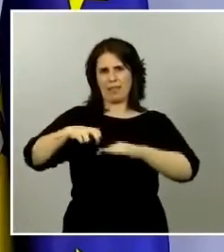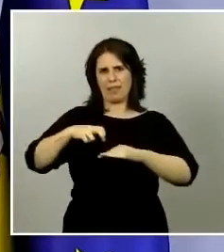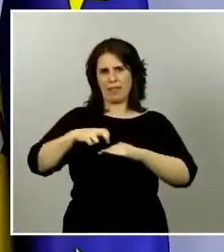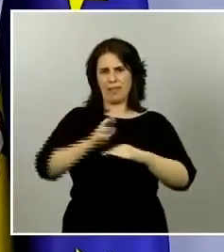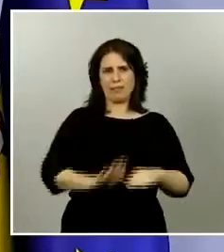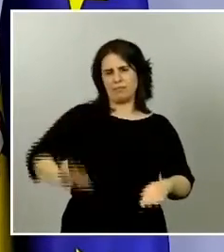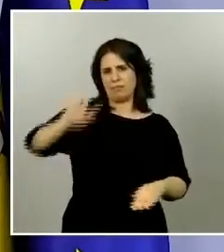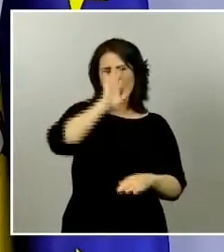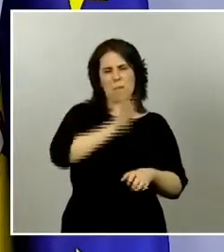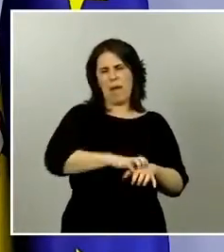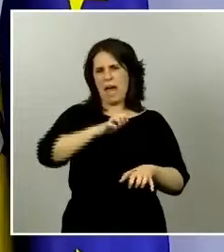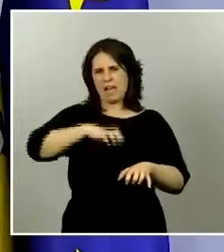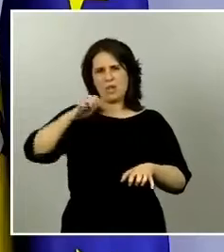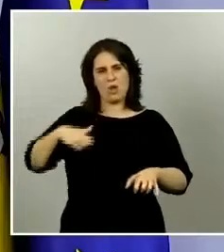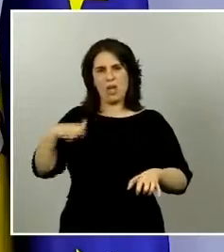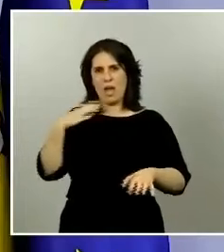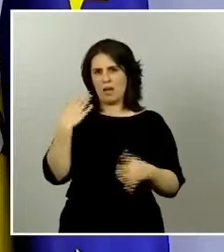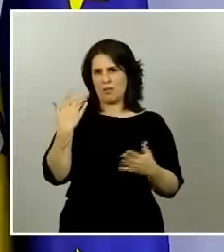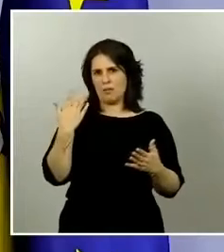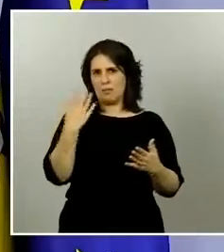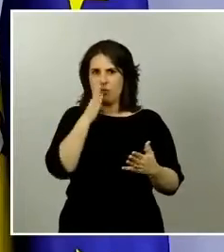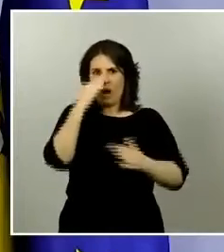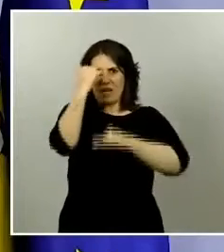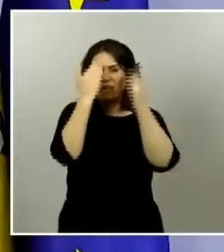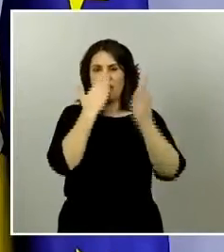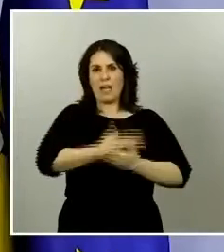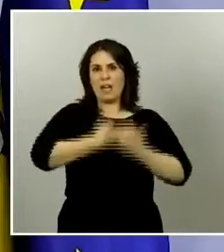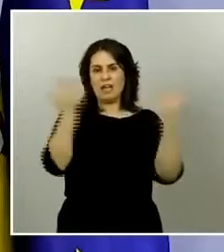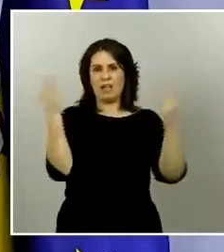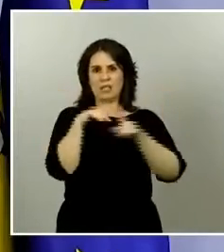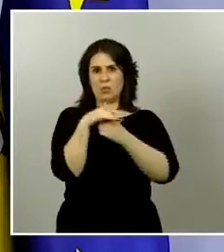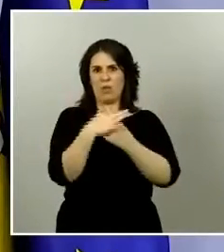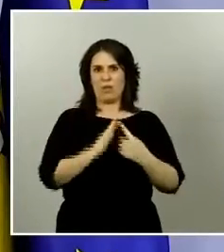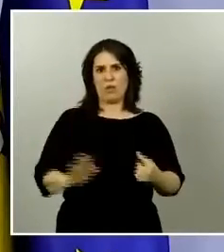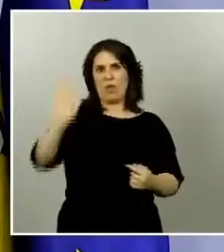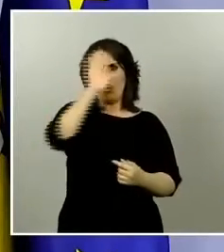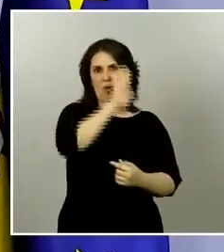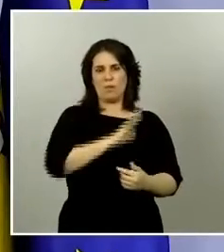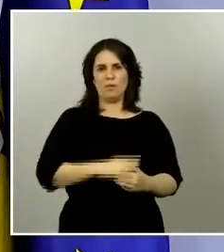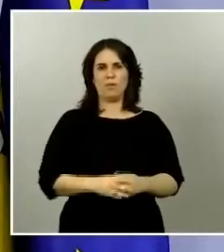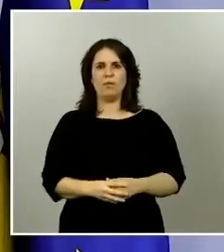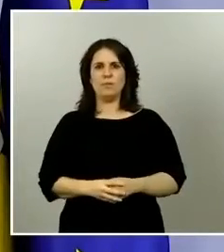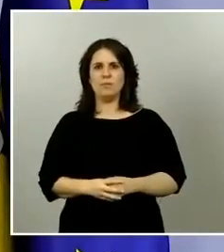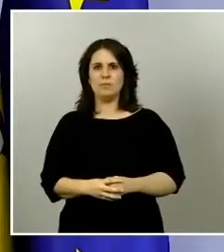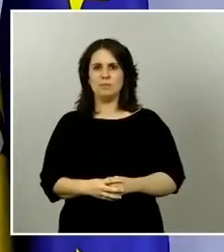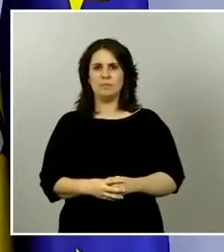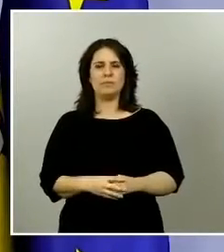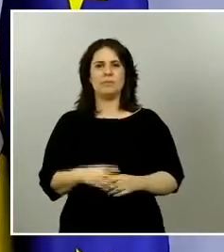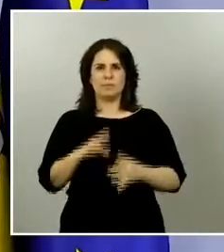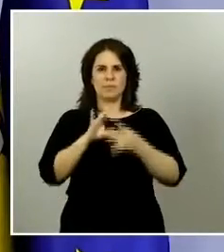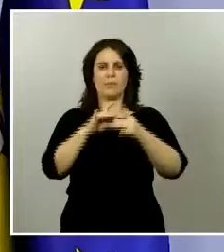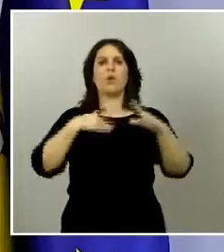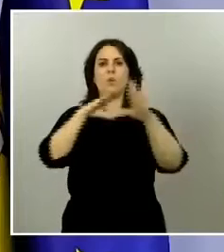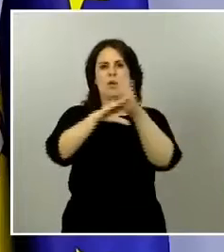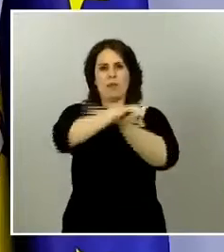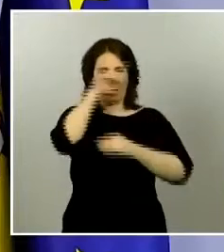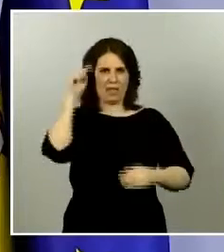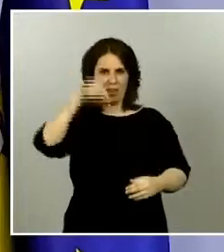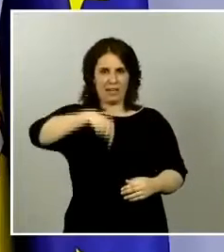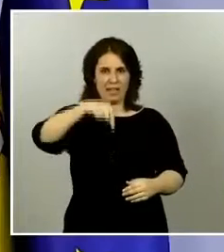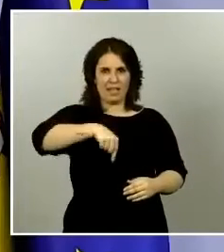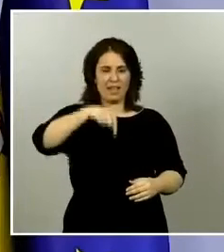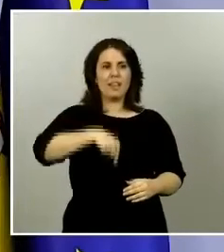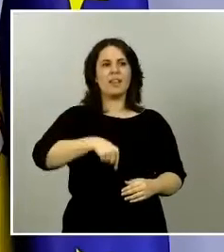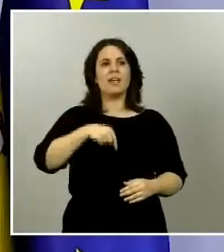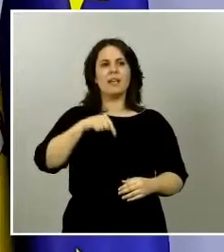favor de seguir limitando la movilidad entre distintos territorios de nuestro país, atendiendo a la distinta realidad epidemiológica que cada uno de